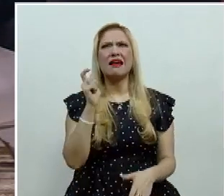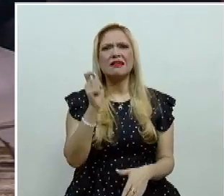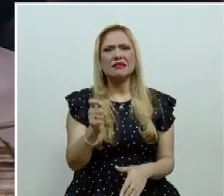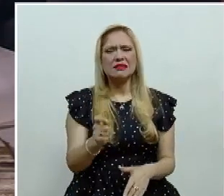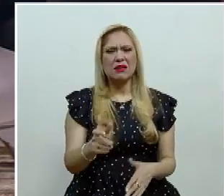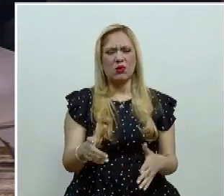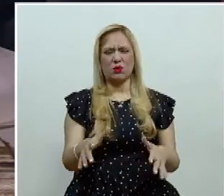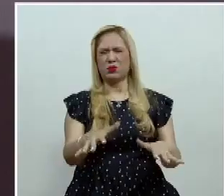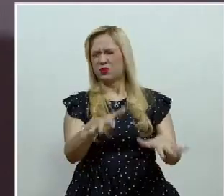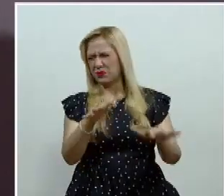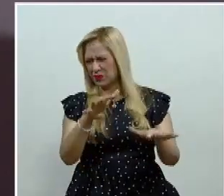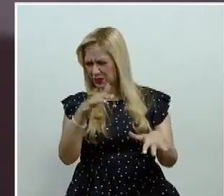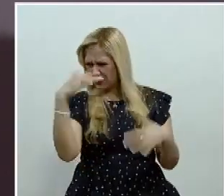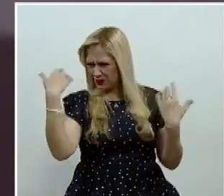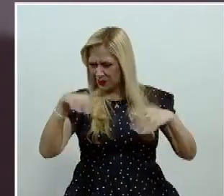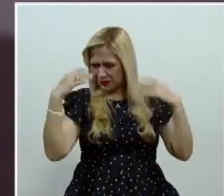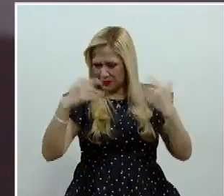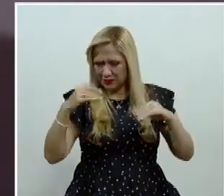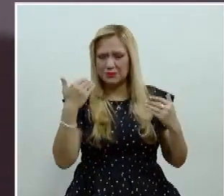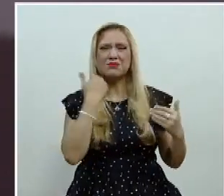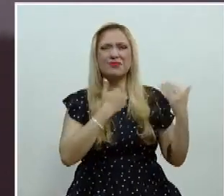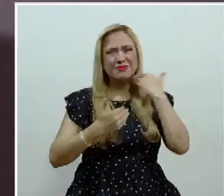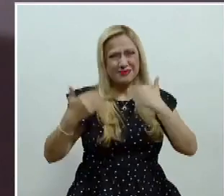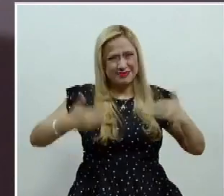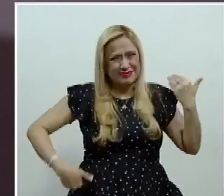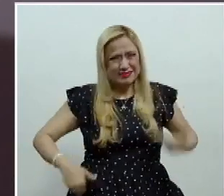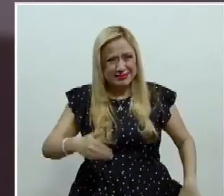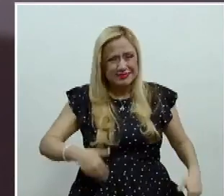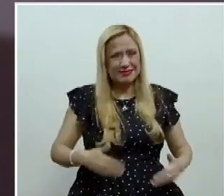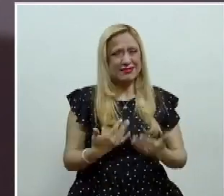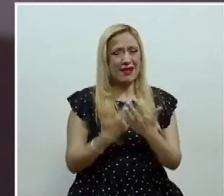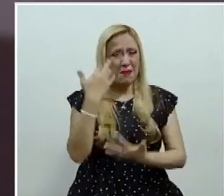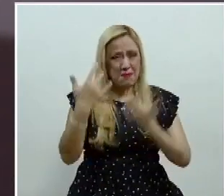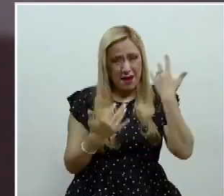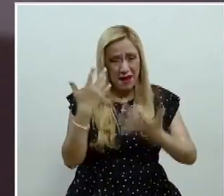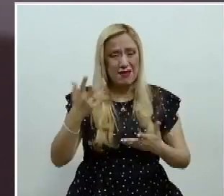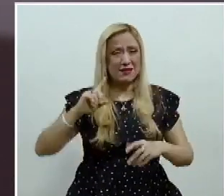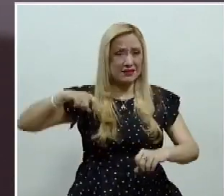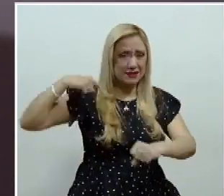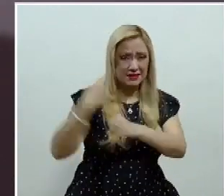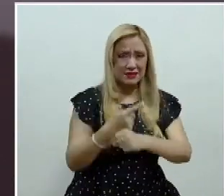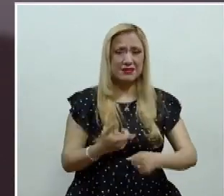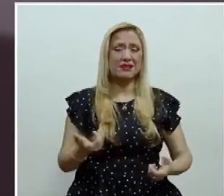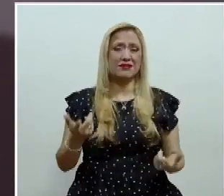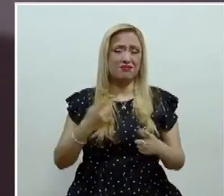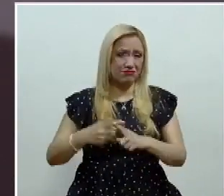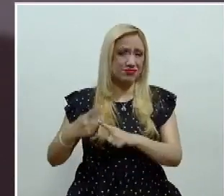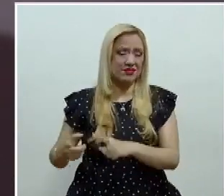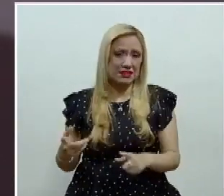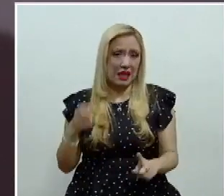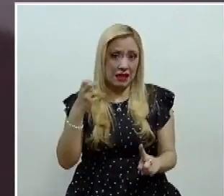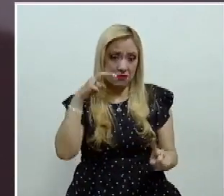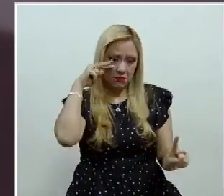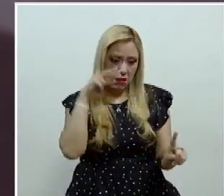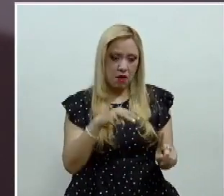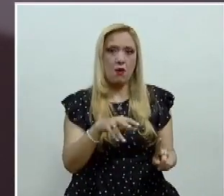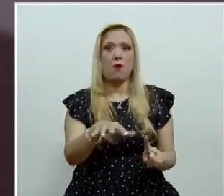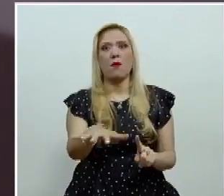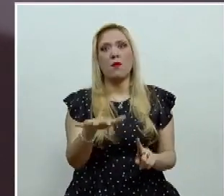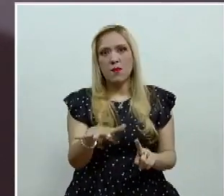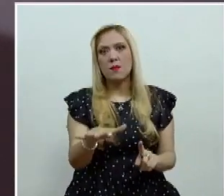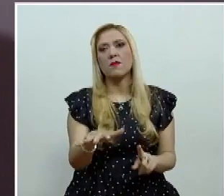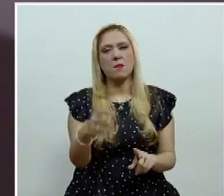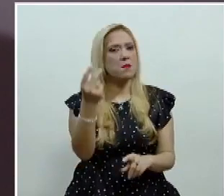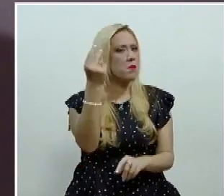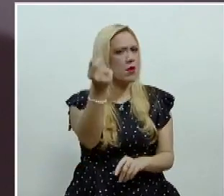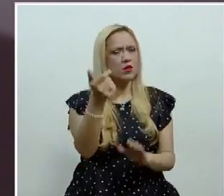todos los protocolos para investigar con perspectiva de género la cuestión. Y entonces, de ahí, los protocolos, más